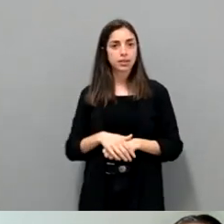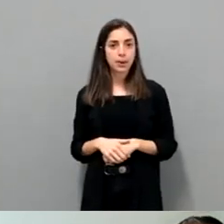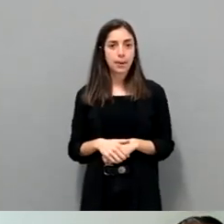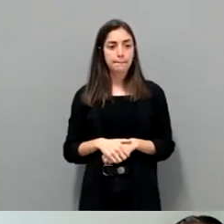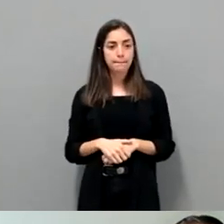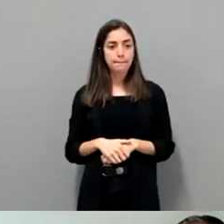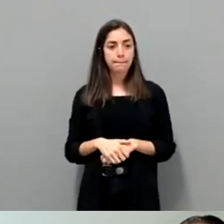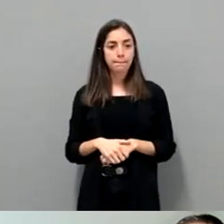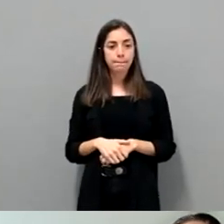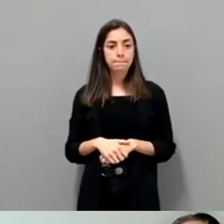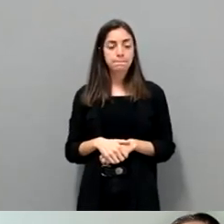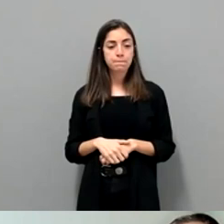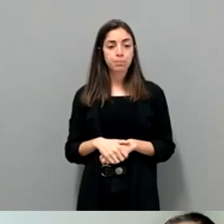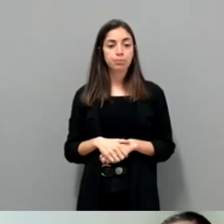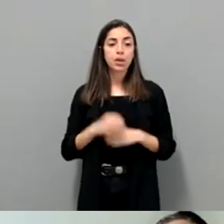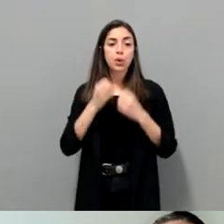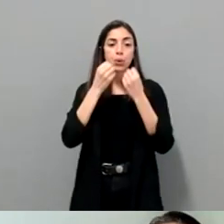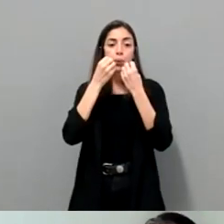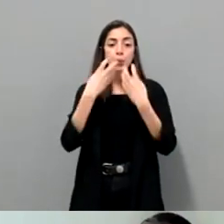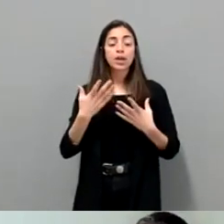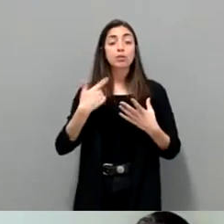mi caso...